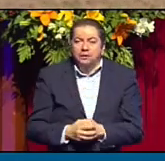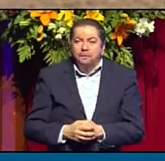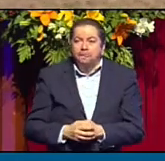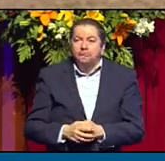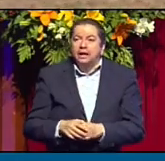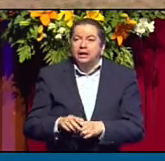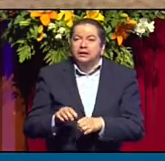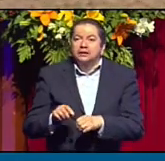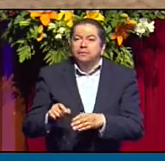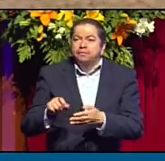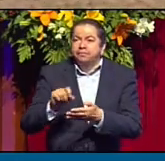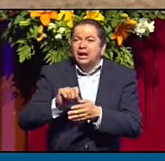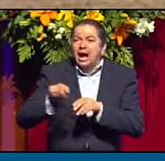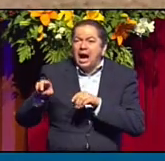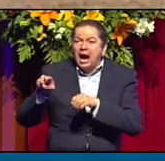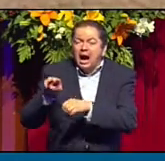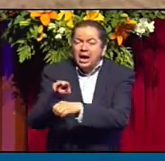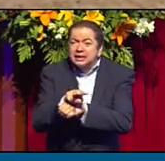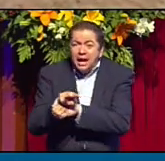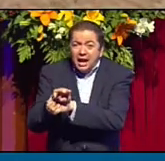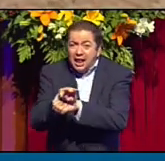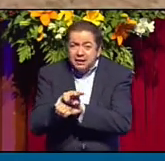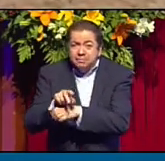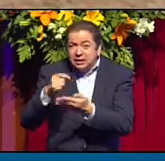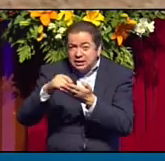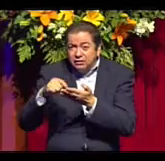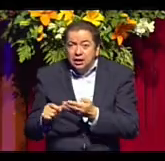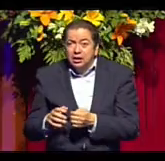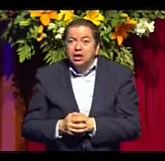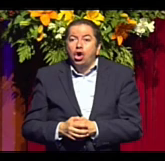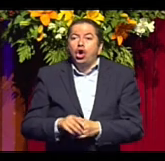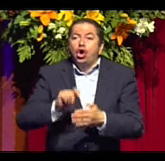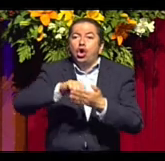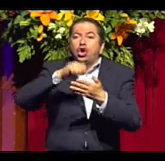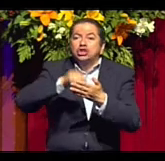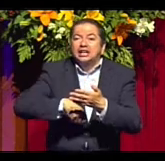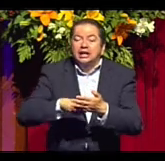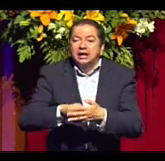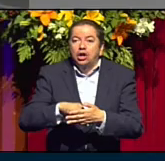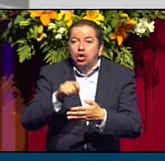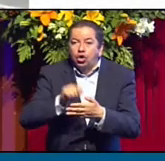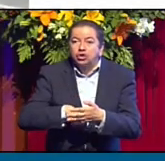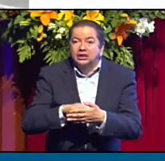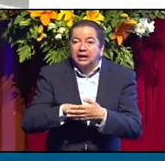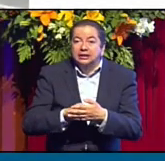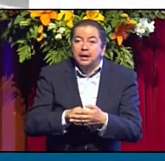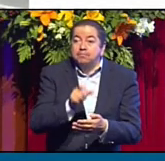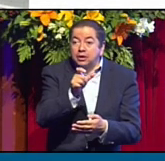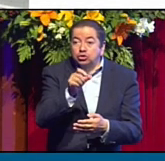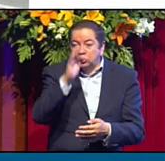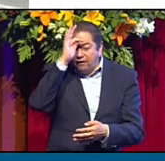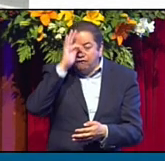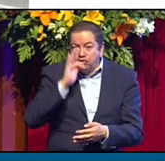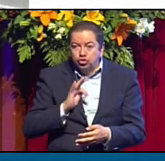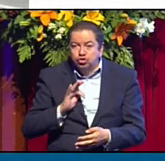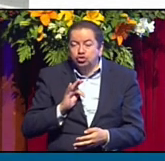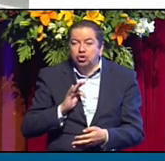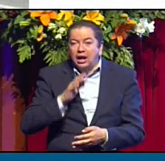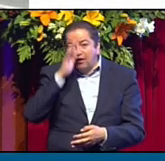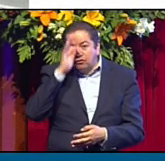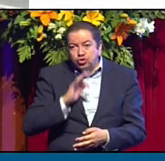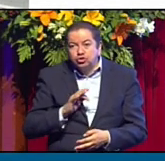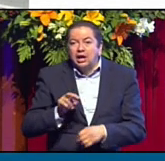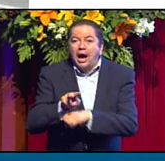se está haciendo, potenciar la contratación de funcionarios administrativos que dependan de la institución, pero que